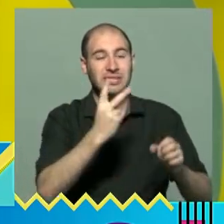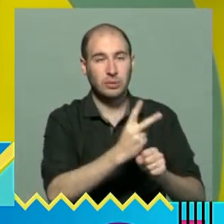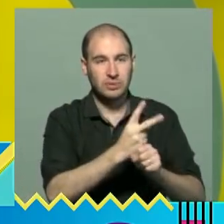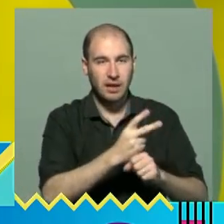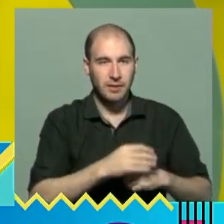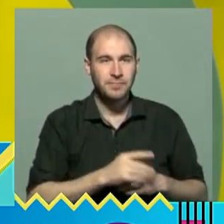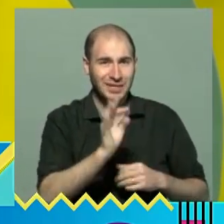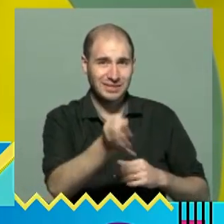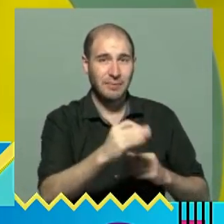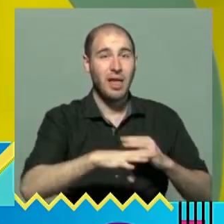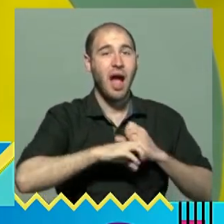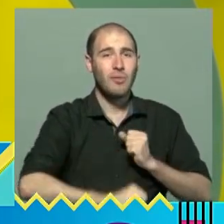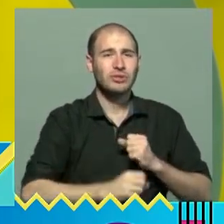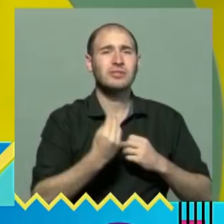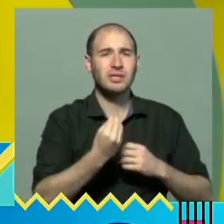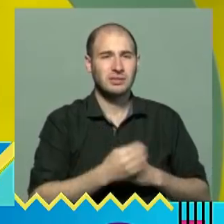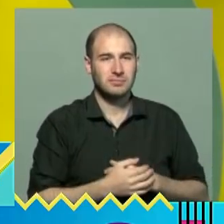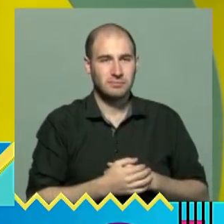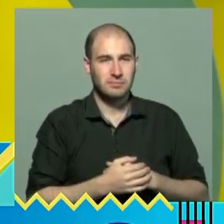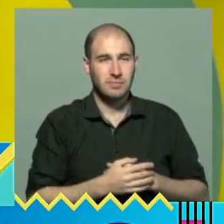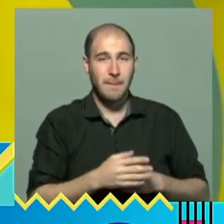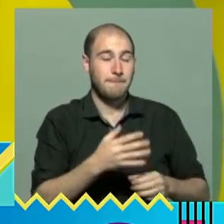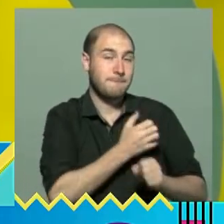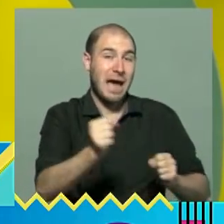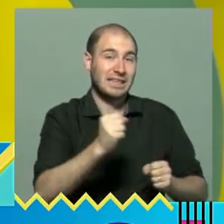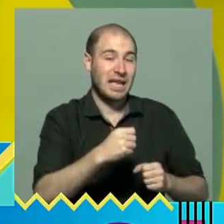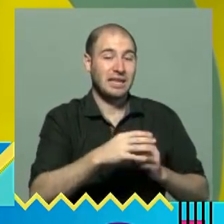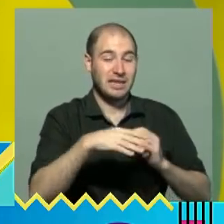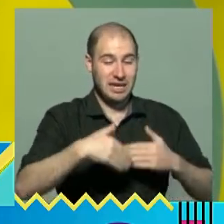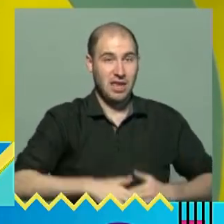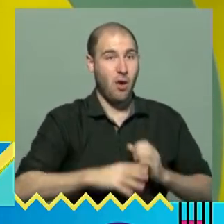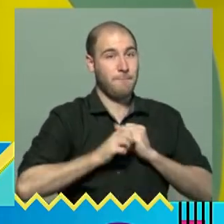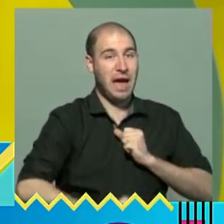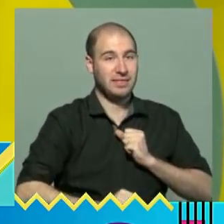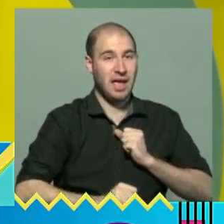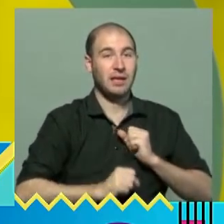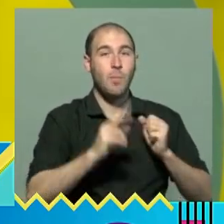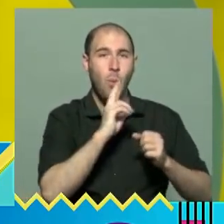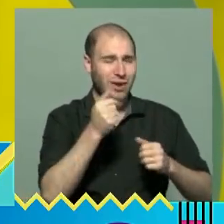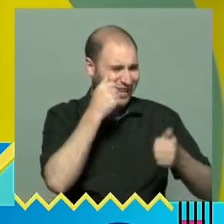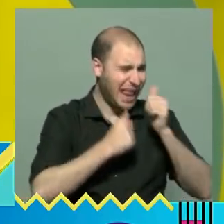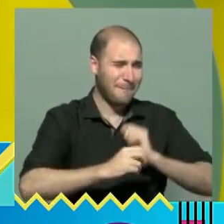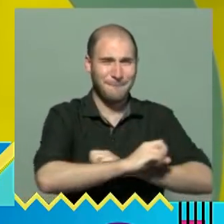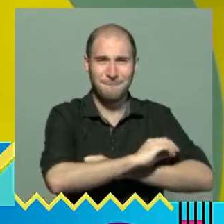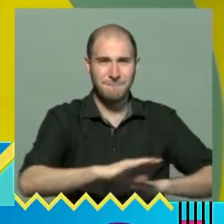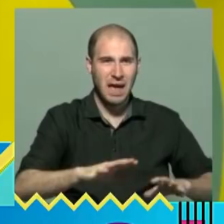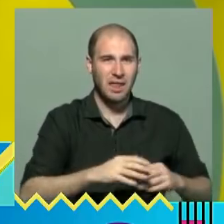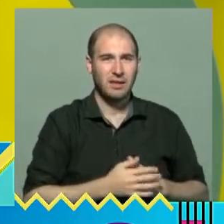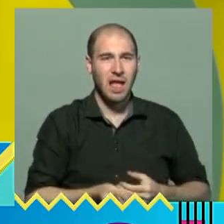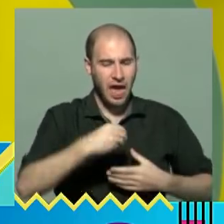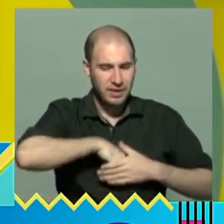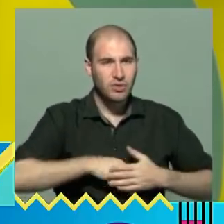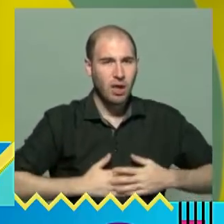secundario, que sepan que el aborto es matar al niño que viene en camino y destruir a la mujer que está llevando